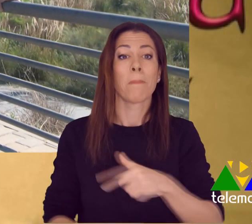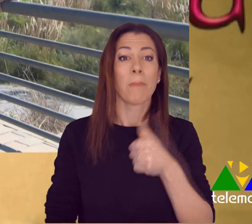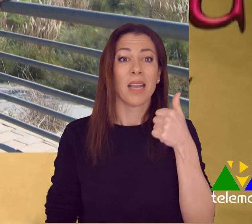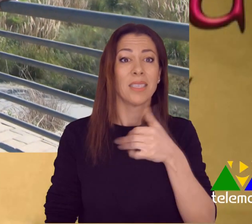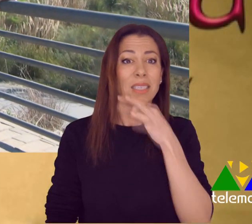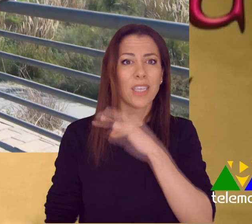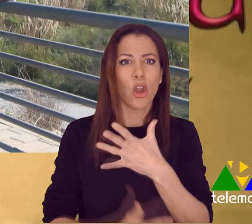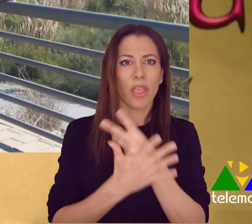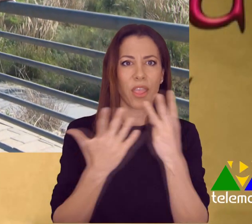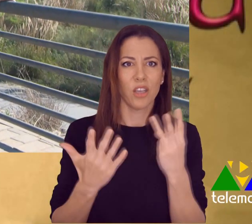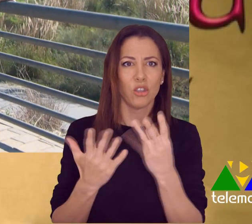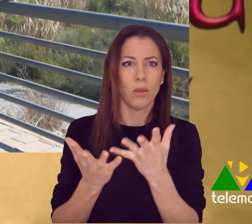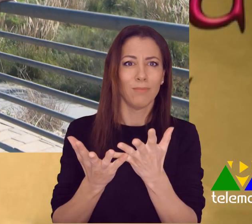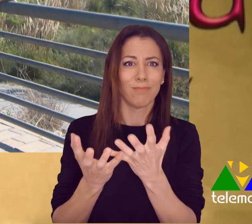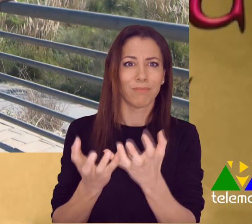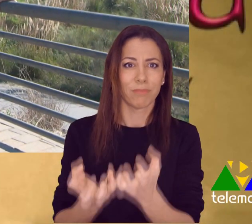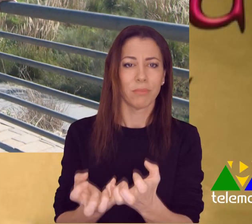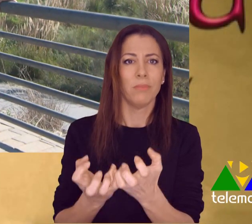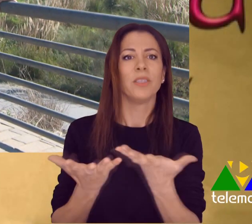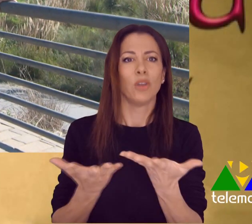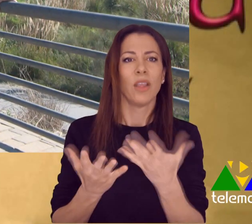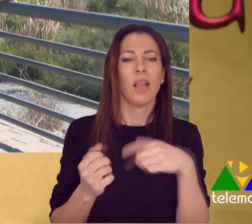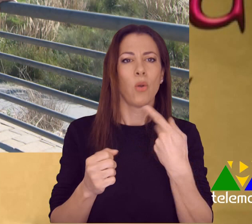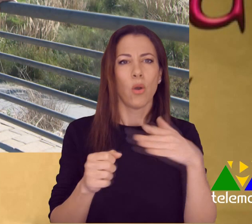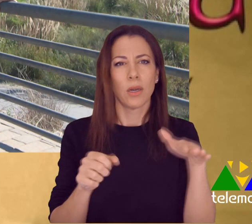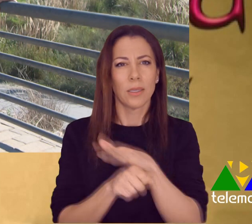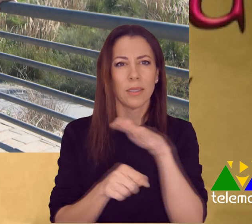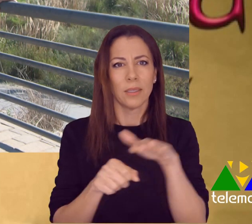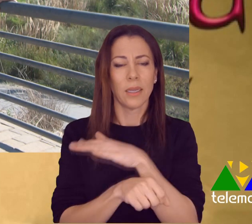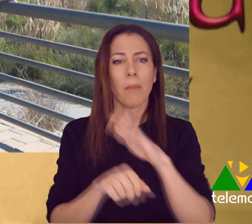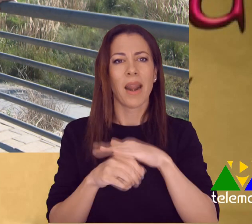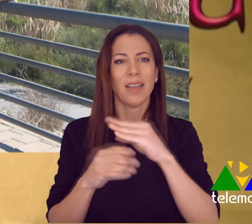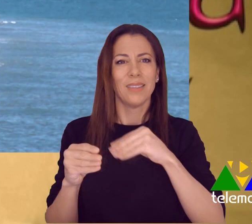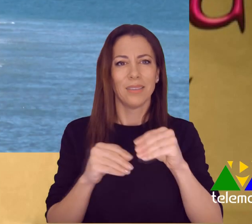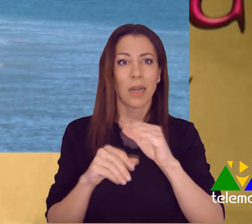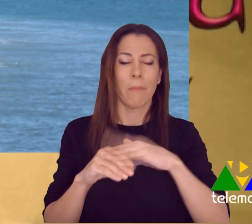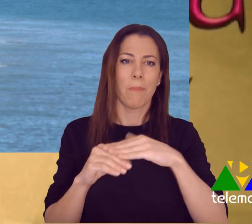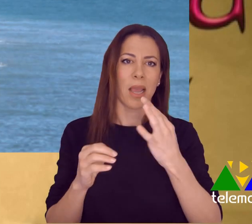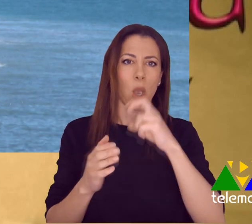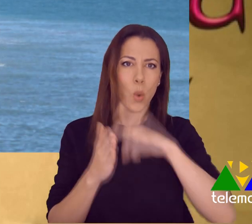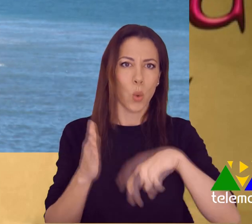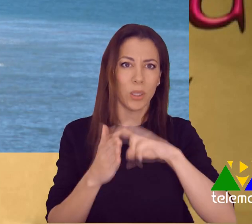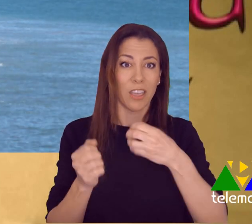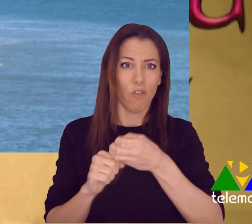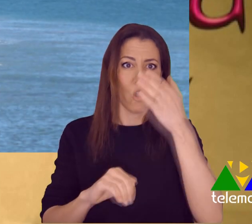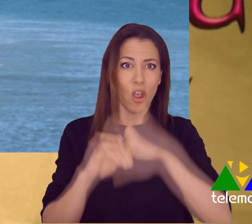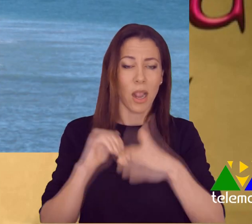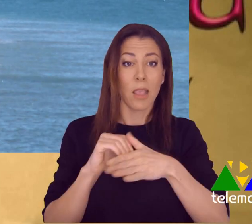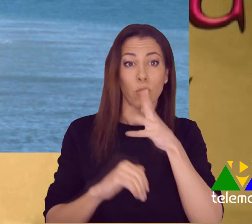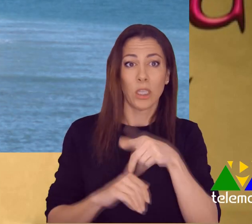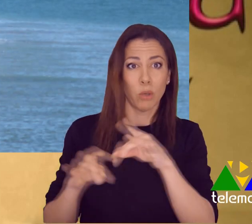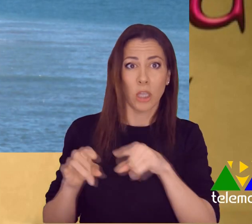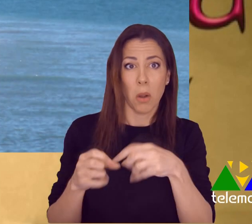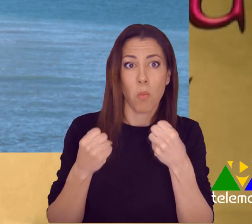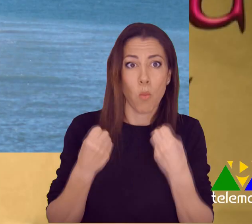XVIII, se fueron desecando y rellenando y dedicándolos al cultivo cañeros, eran buenas tierras, relativamente eran